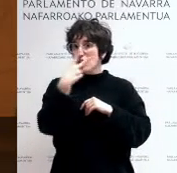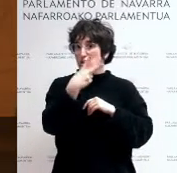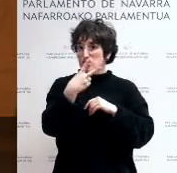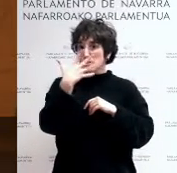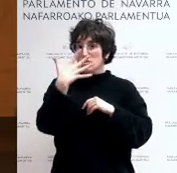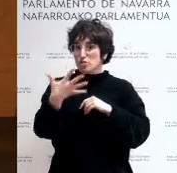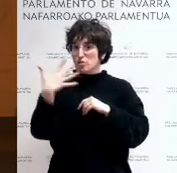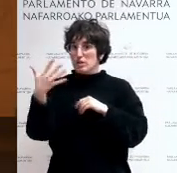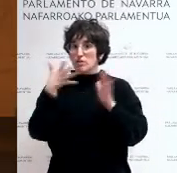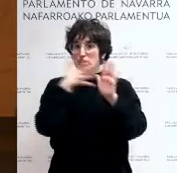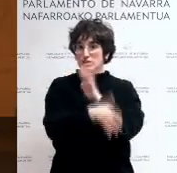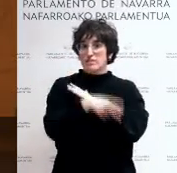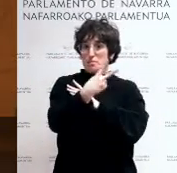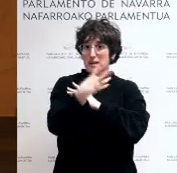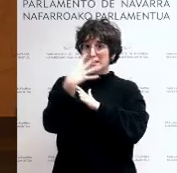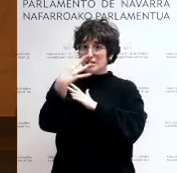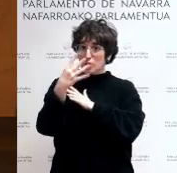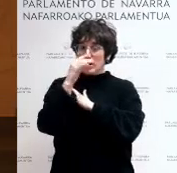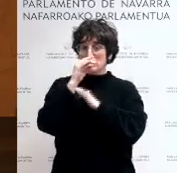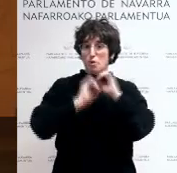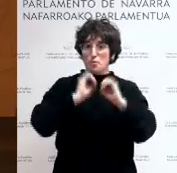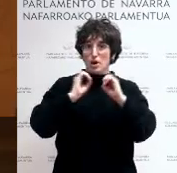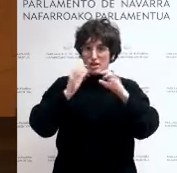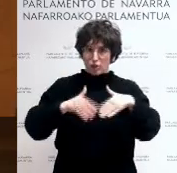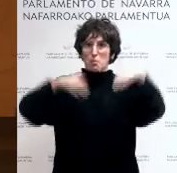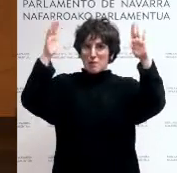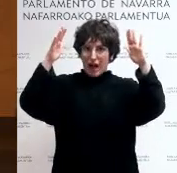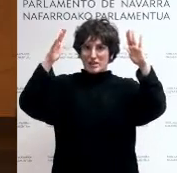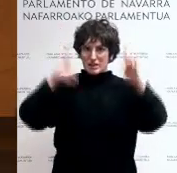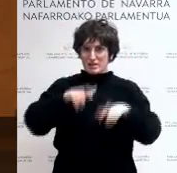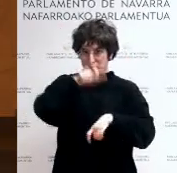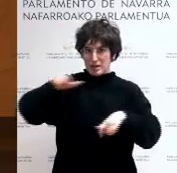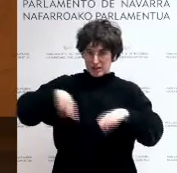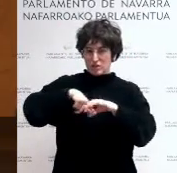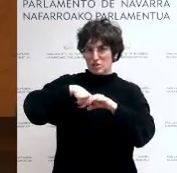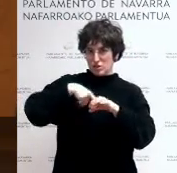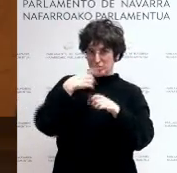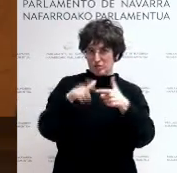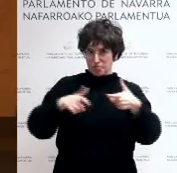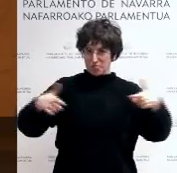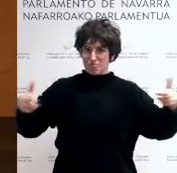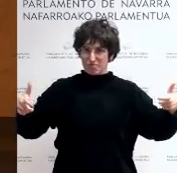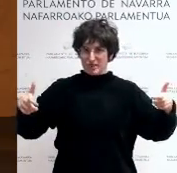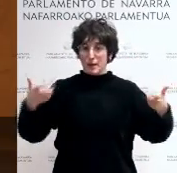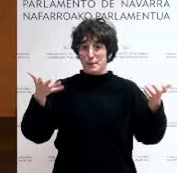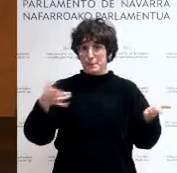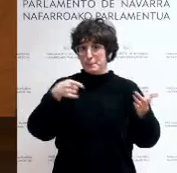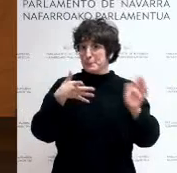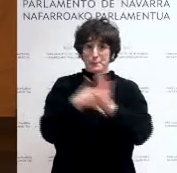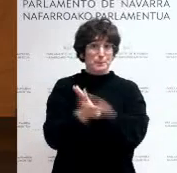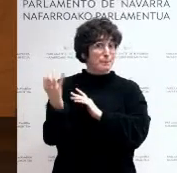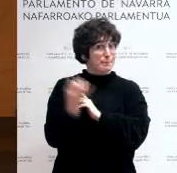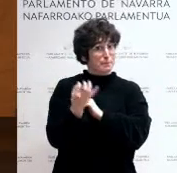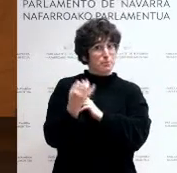de un 24,5% en la plantilla de radiólogos. Esto lo que produce es que Navarra tenga